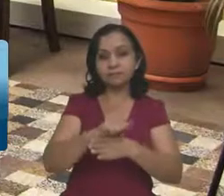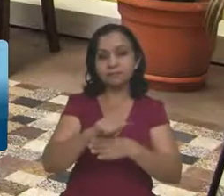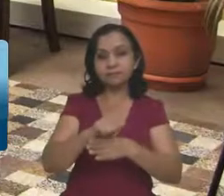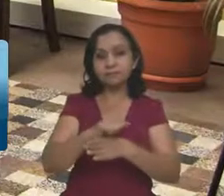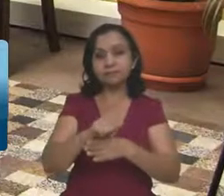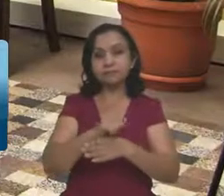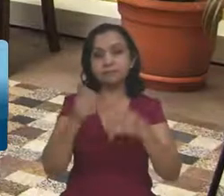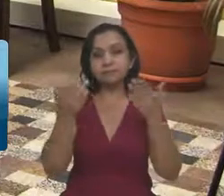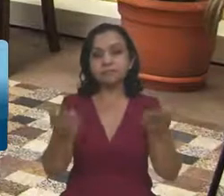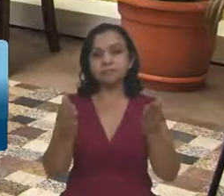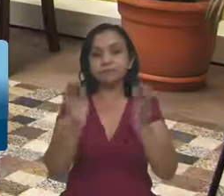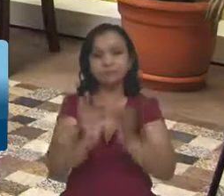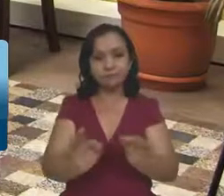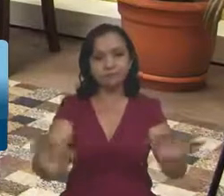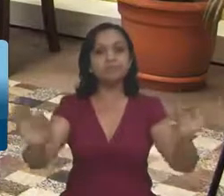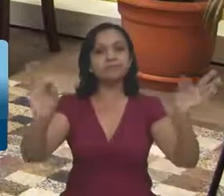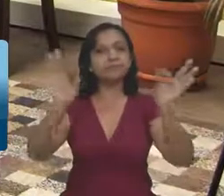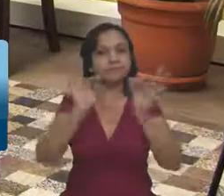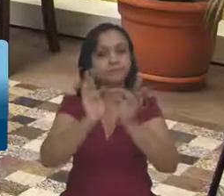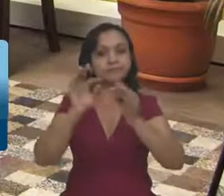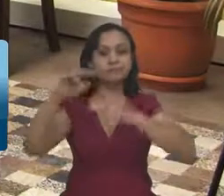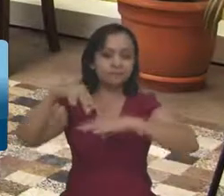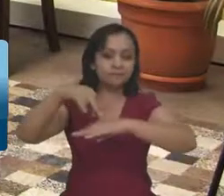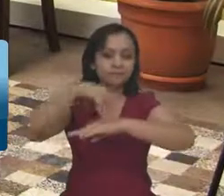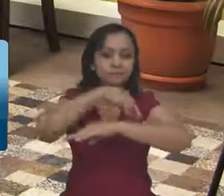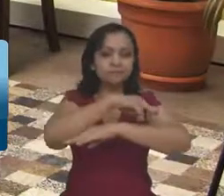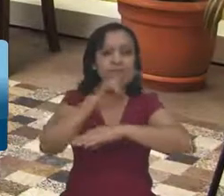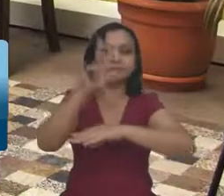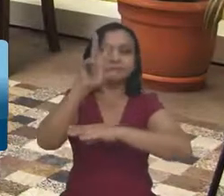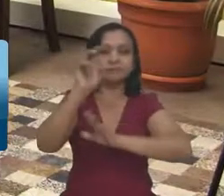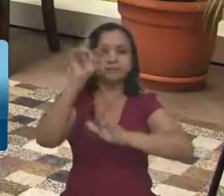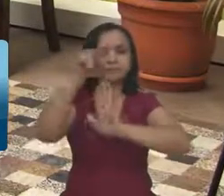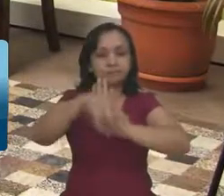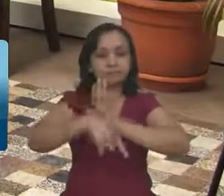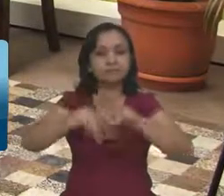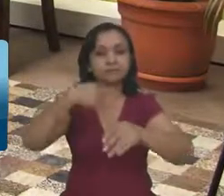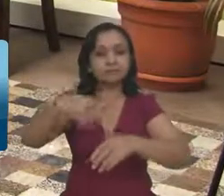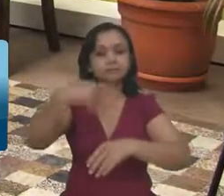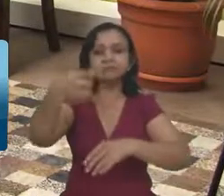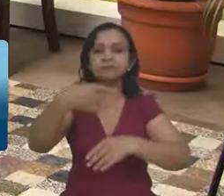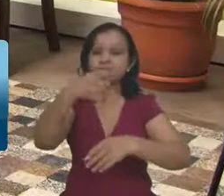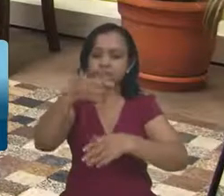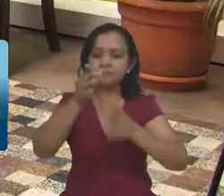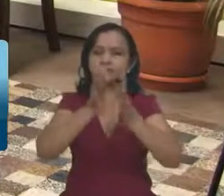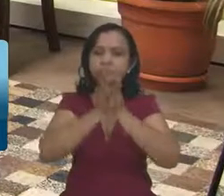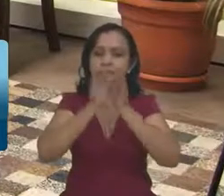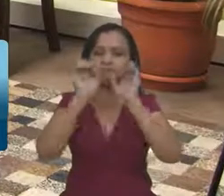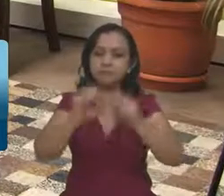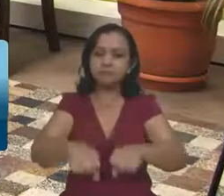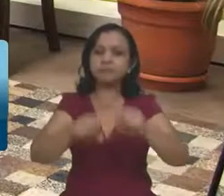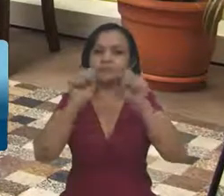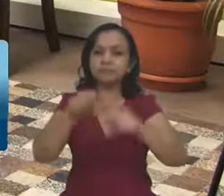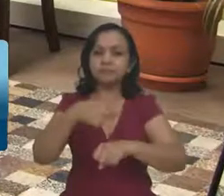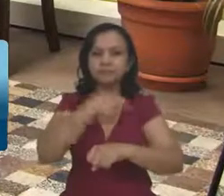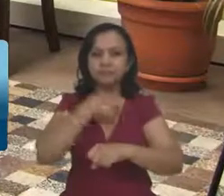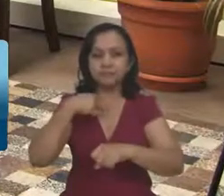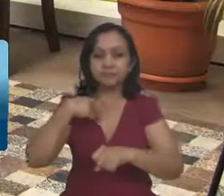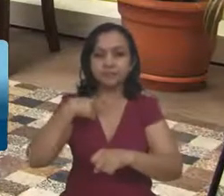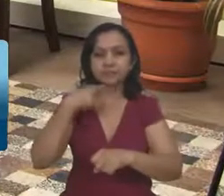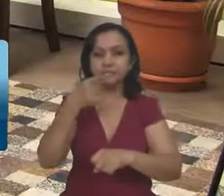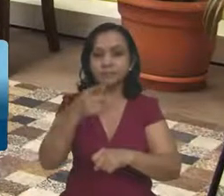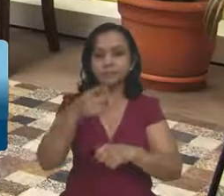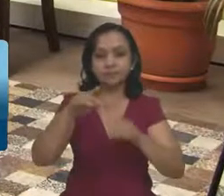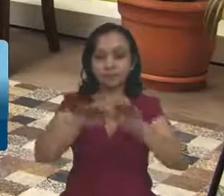el ejercicio es muy importante. Caminar. La caminata, 20 minutos diarios, hágalo. Trate de desprenderse del